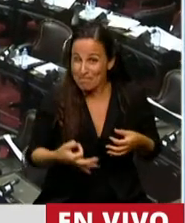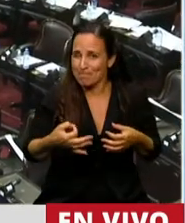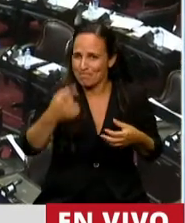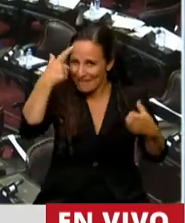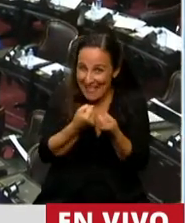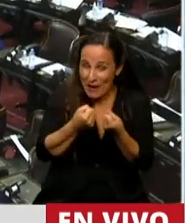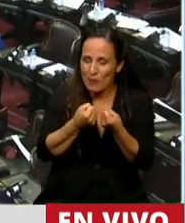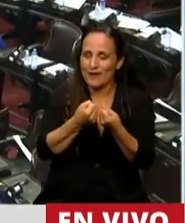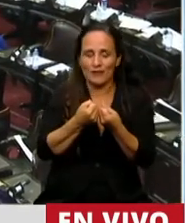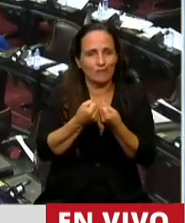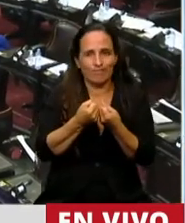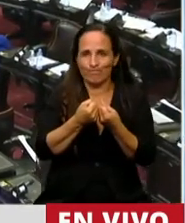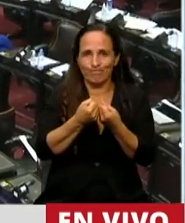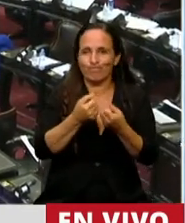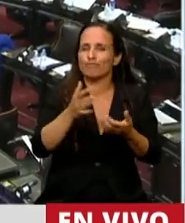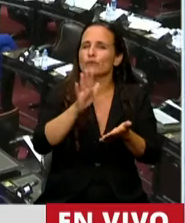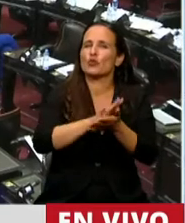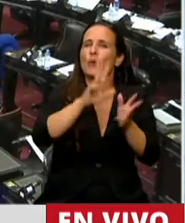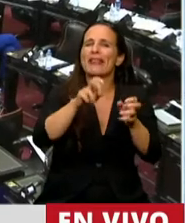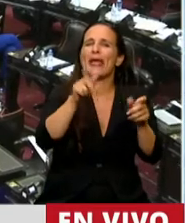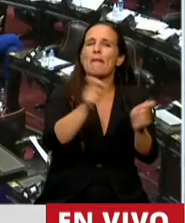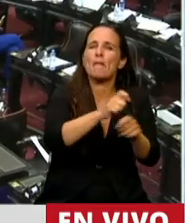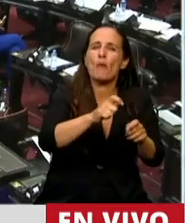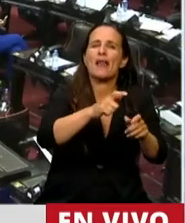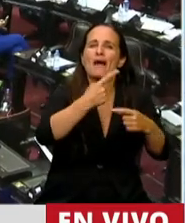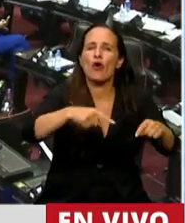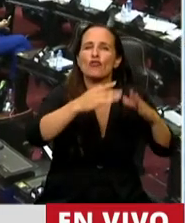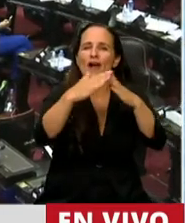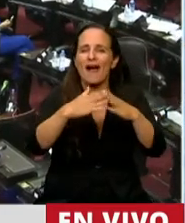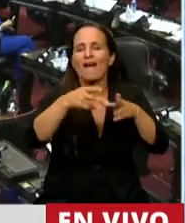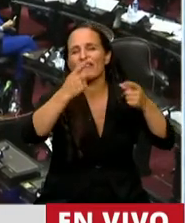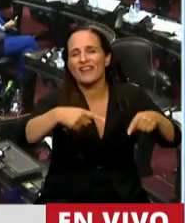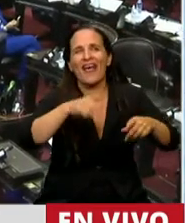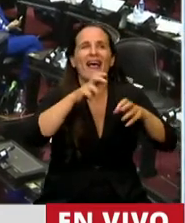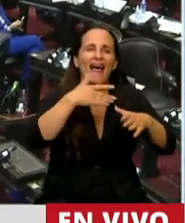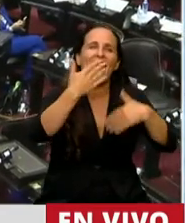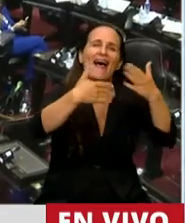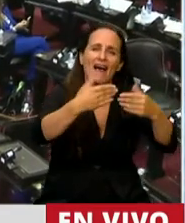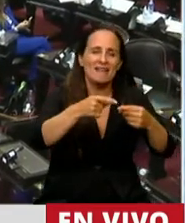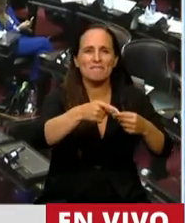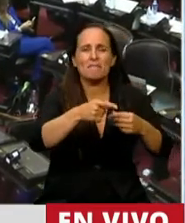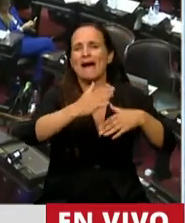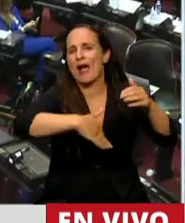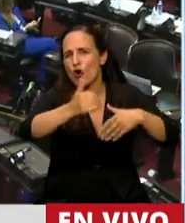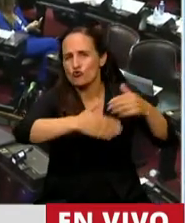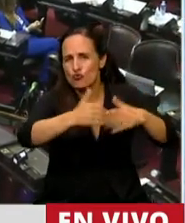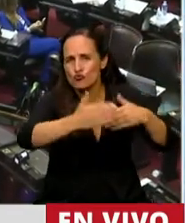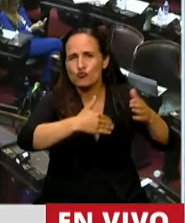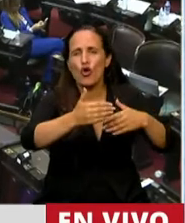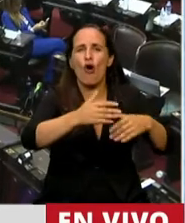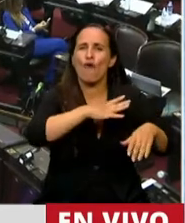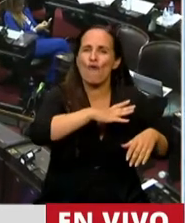que para desarrollos inmobiliarios de ciertas características, para cierto tipo de construcciones sin